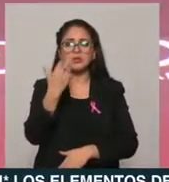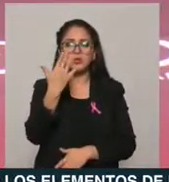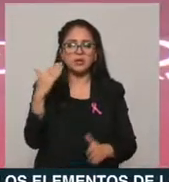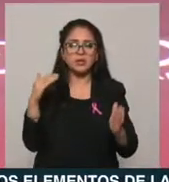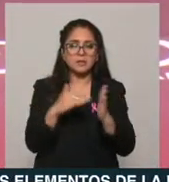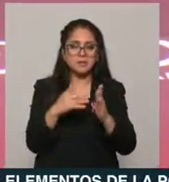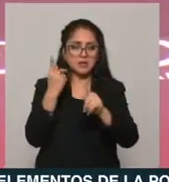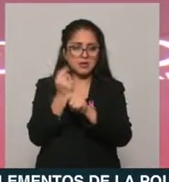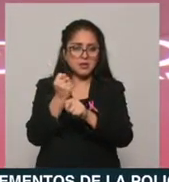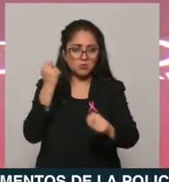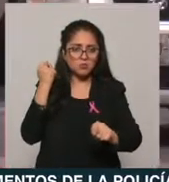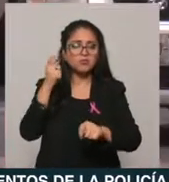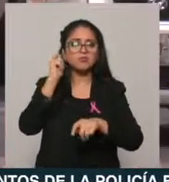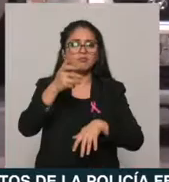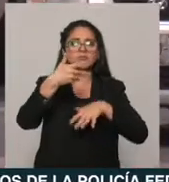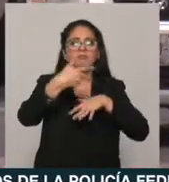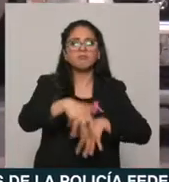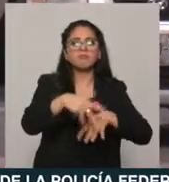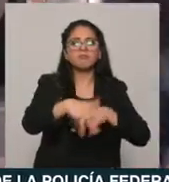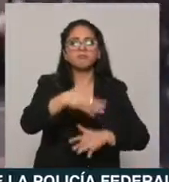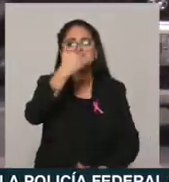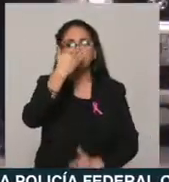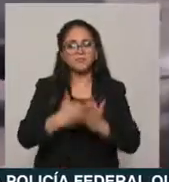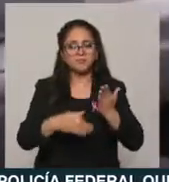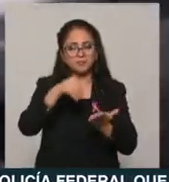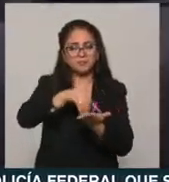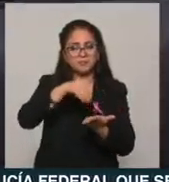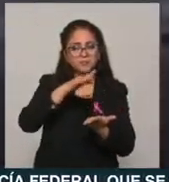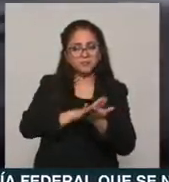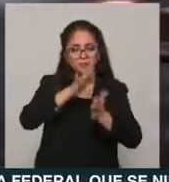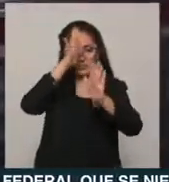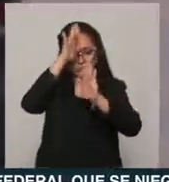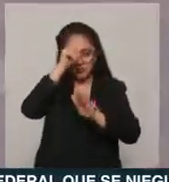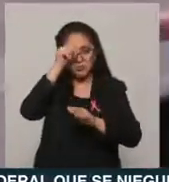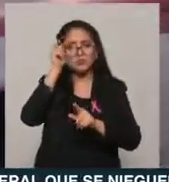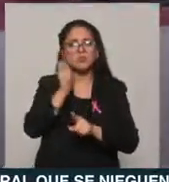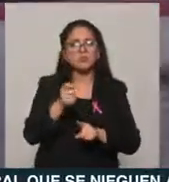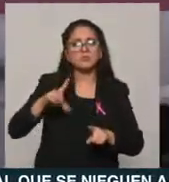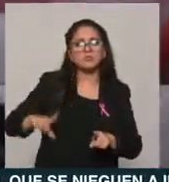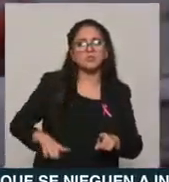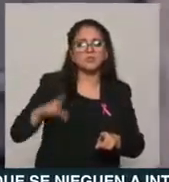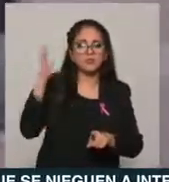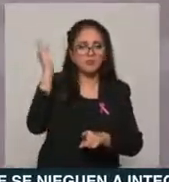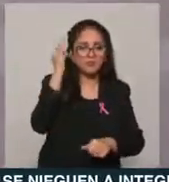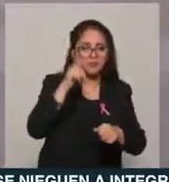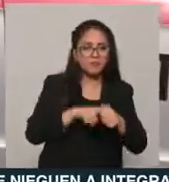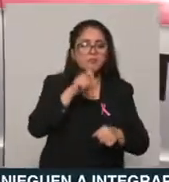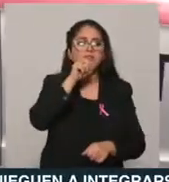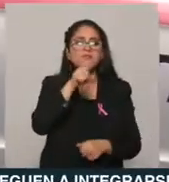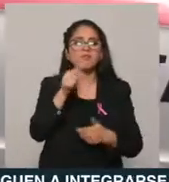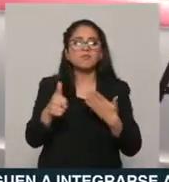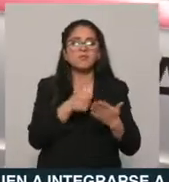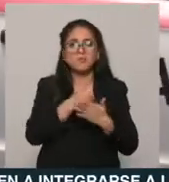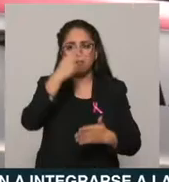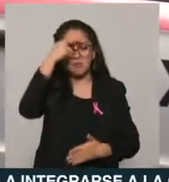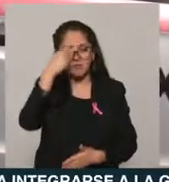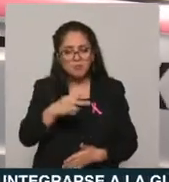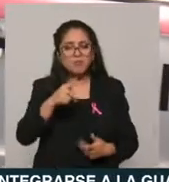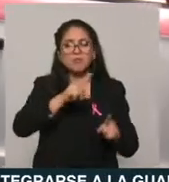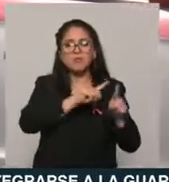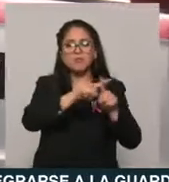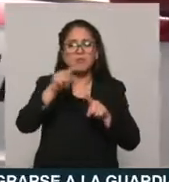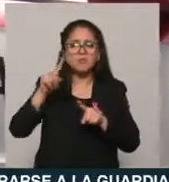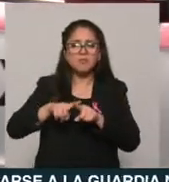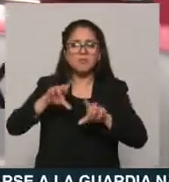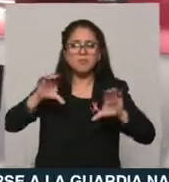transportistas en manifestación por la falta de acuerdos con los gobiernos federal y locales en 28 estados, incluyendo la Ciudad de